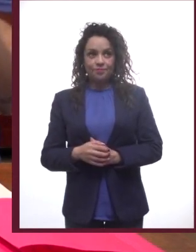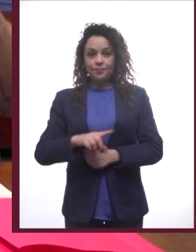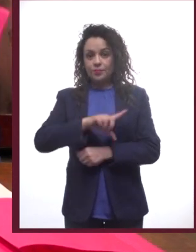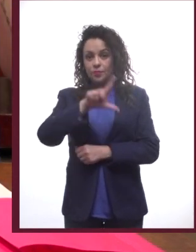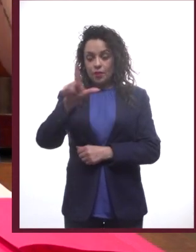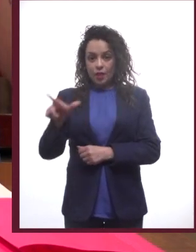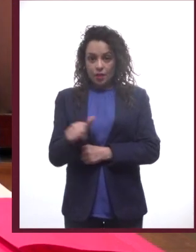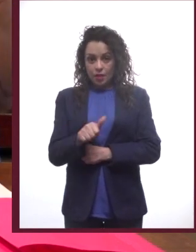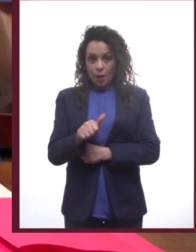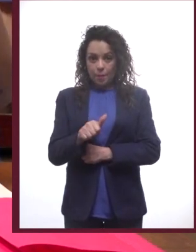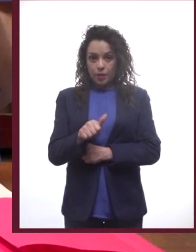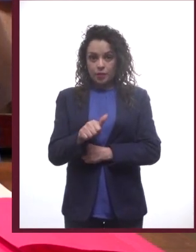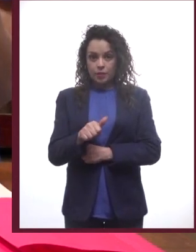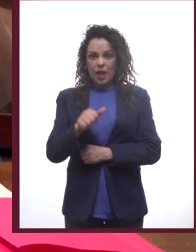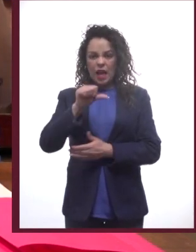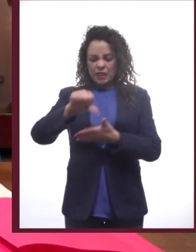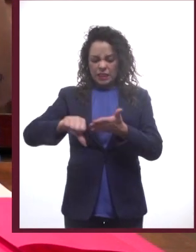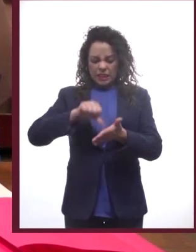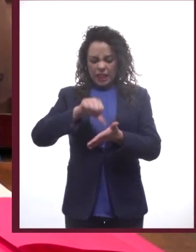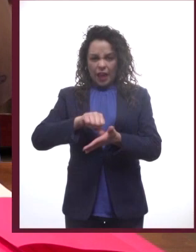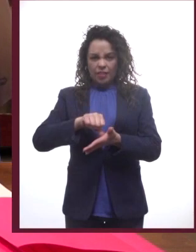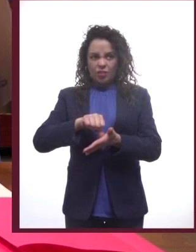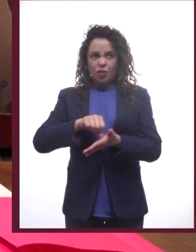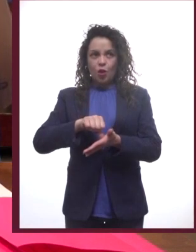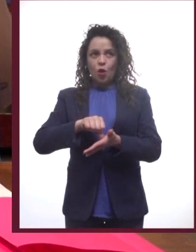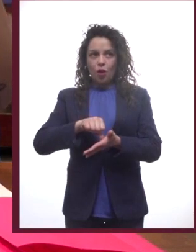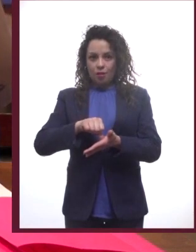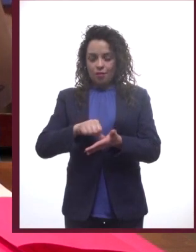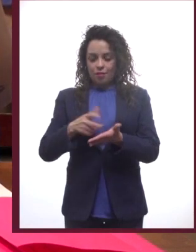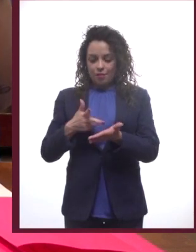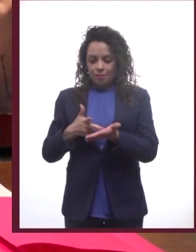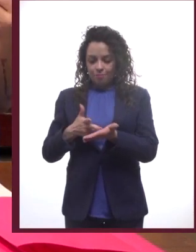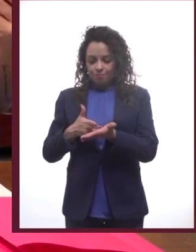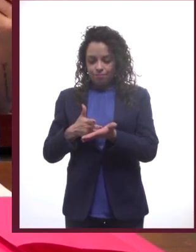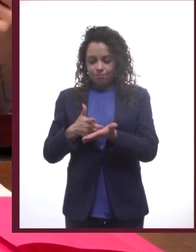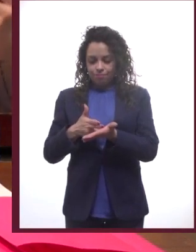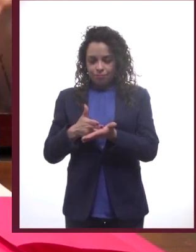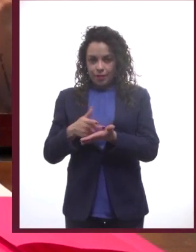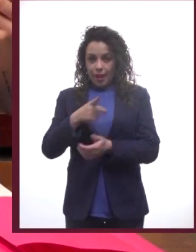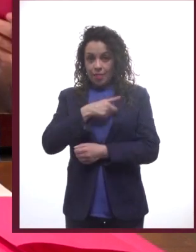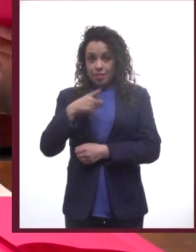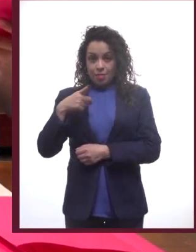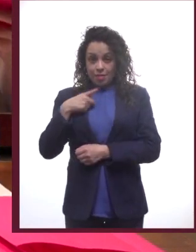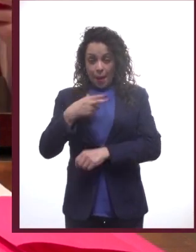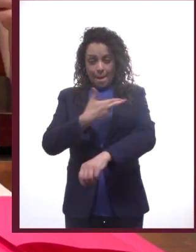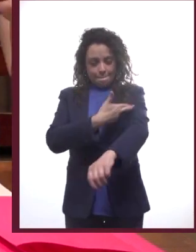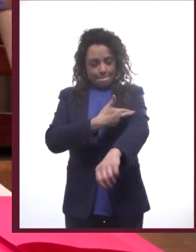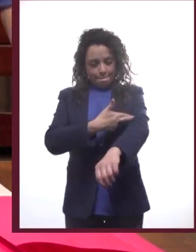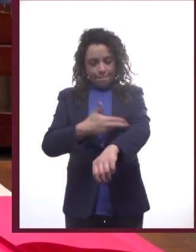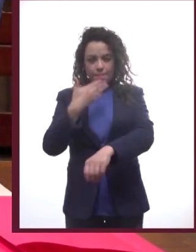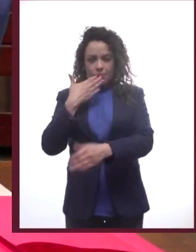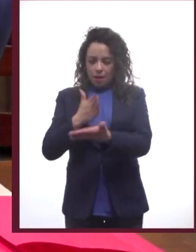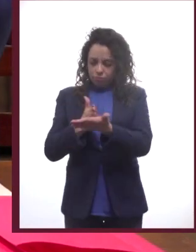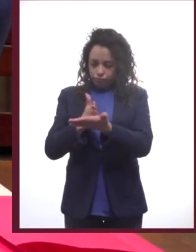Vamos a cortar del centro hacia el primer doblez tratando de irnos lo más derecho.